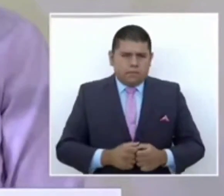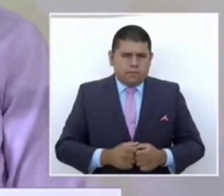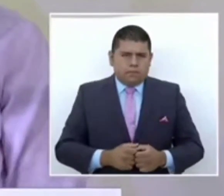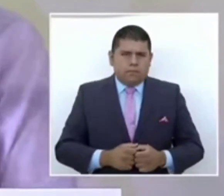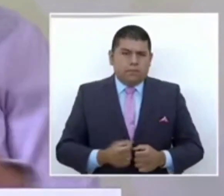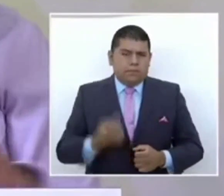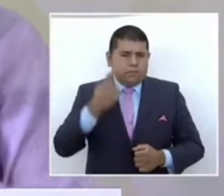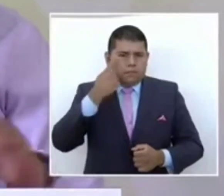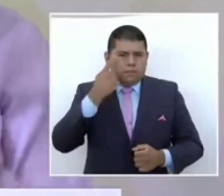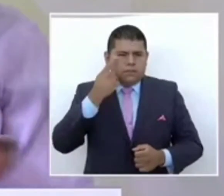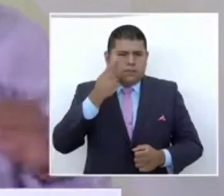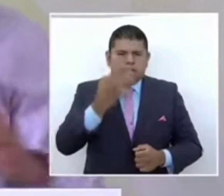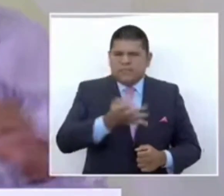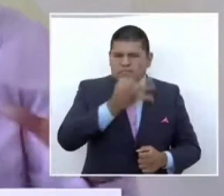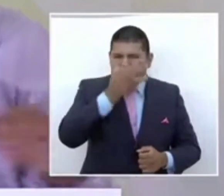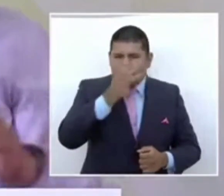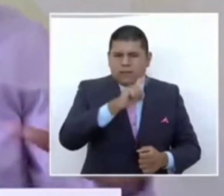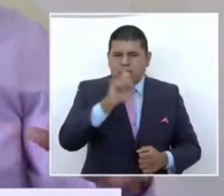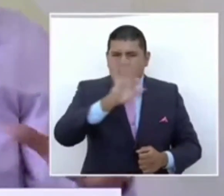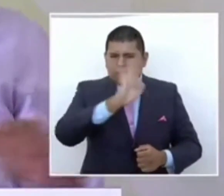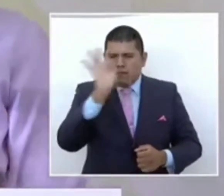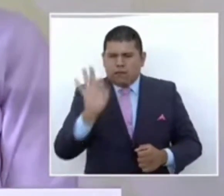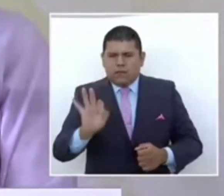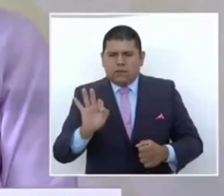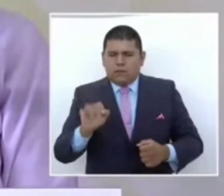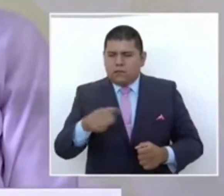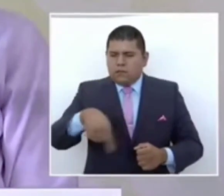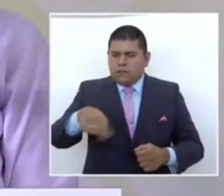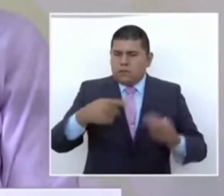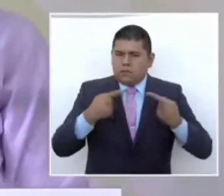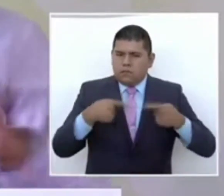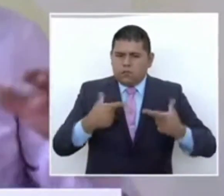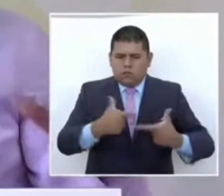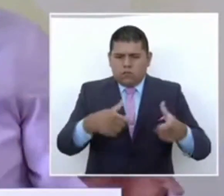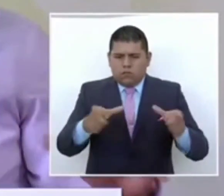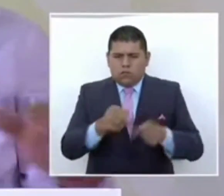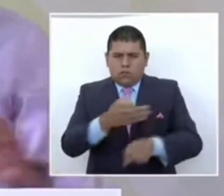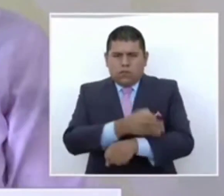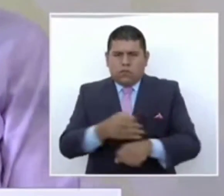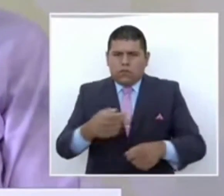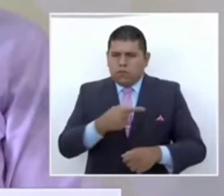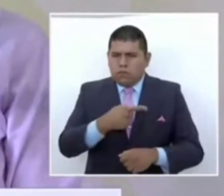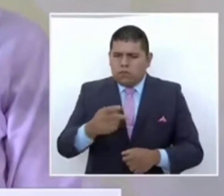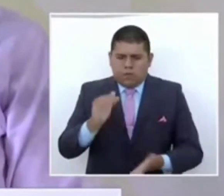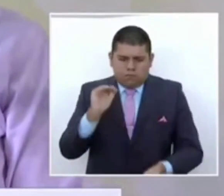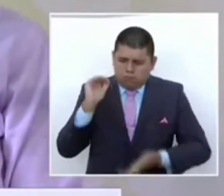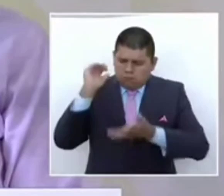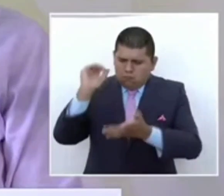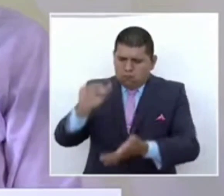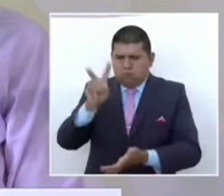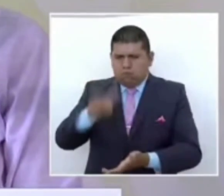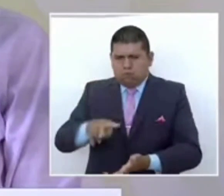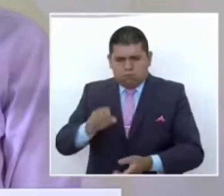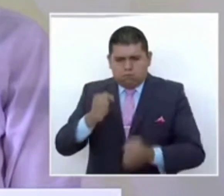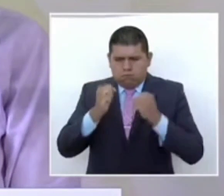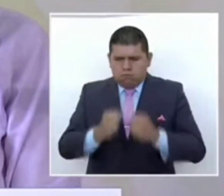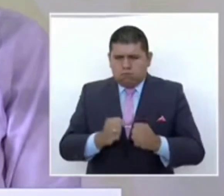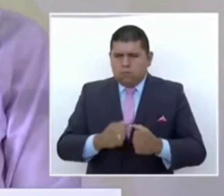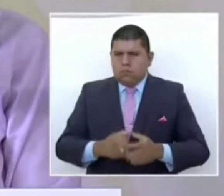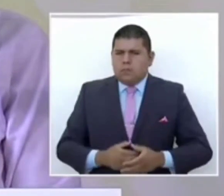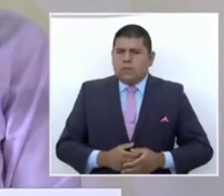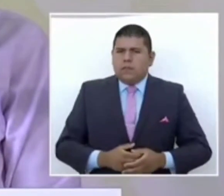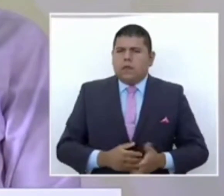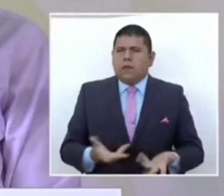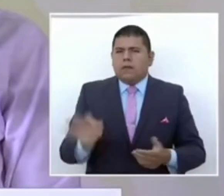casi al 100% de los hogares pobres llega este apoyo. El que no tiene